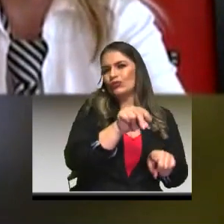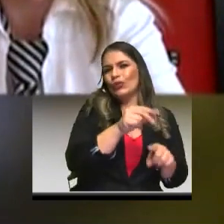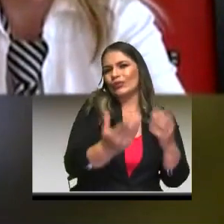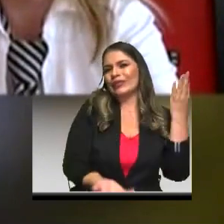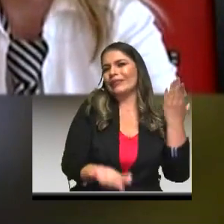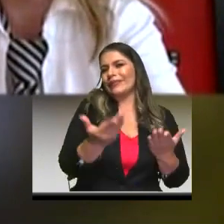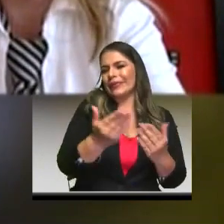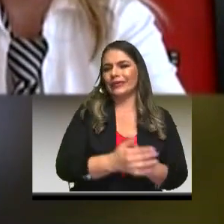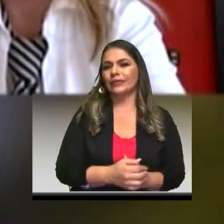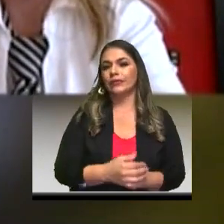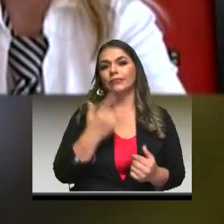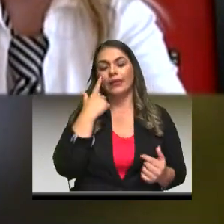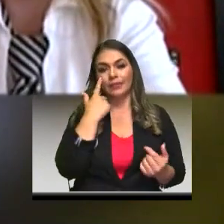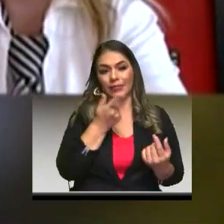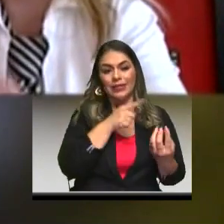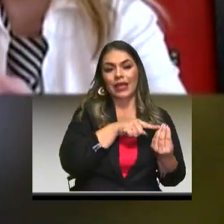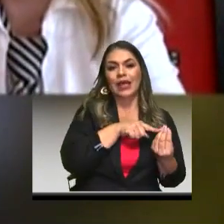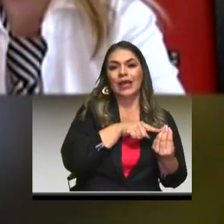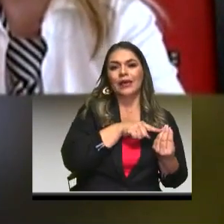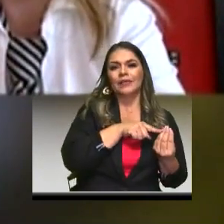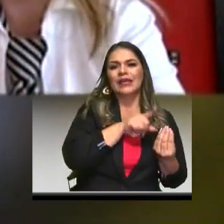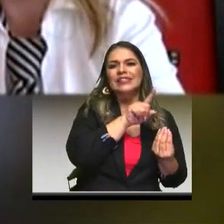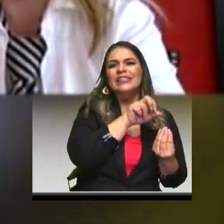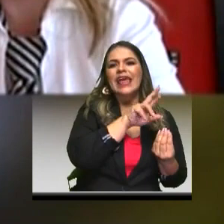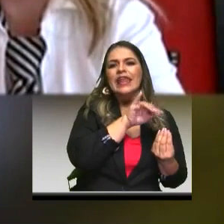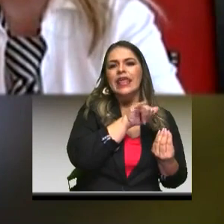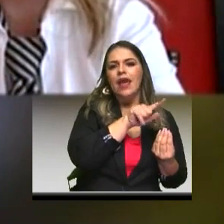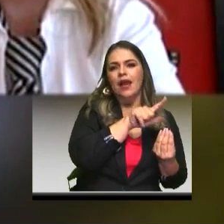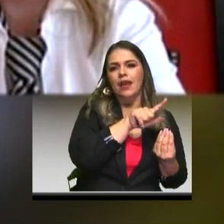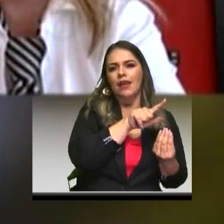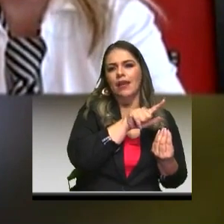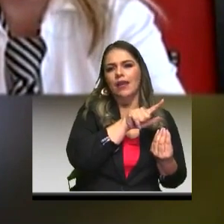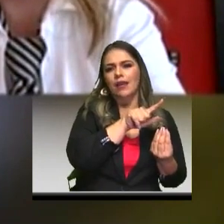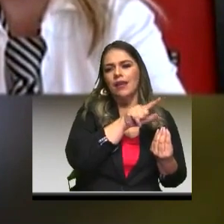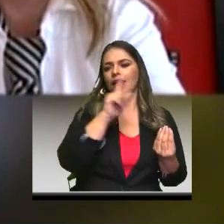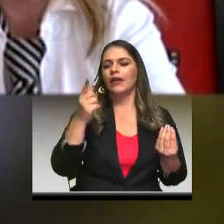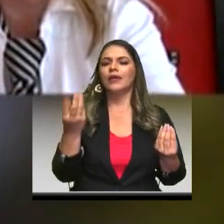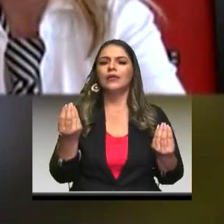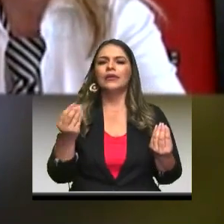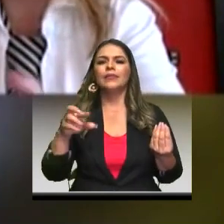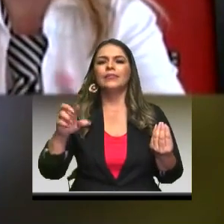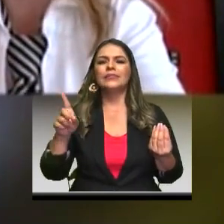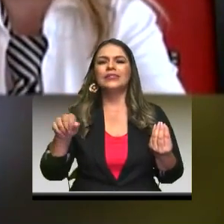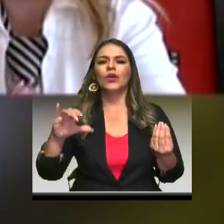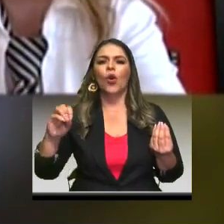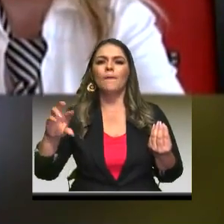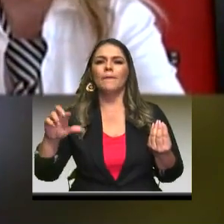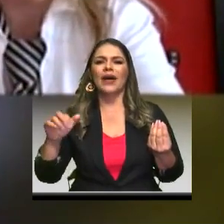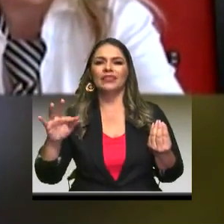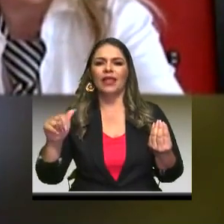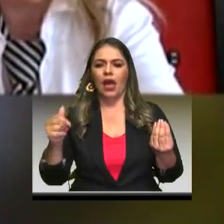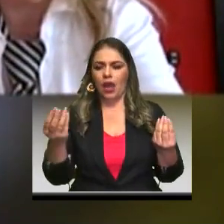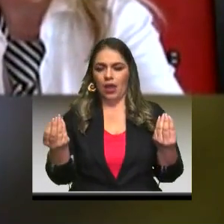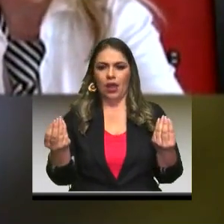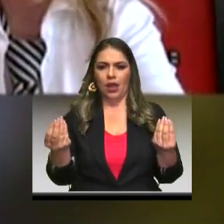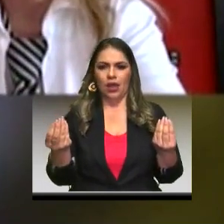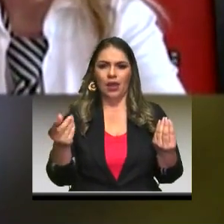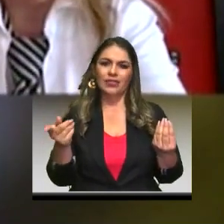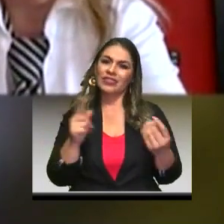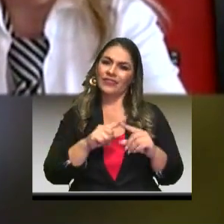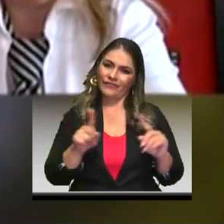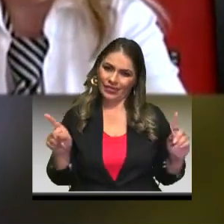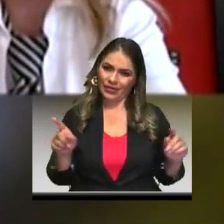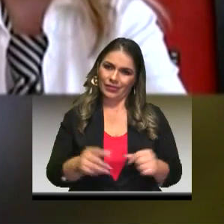arrepentimiento auténtico de ciertas situaciones que han vivido en su vida, no de ser narcotraficantes.